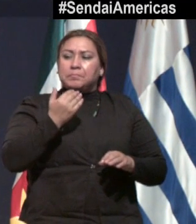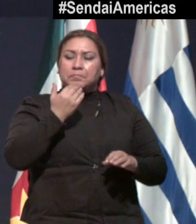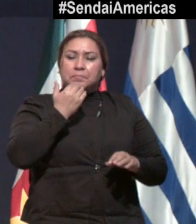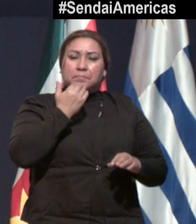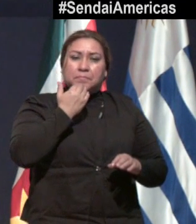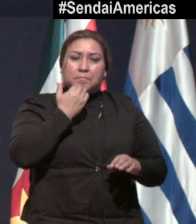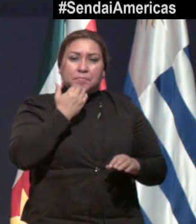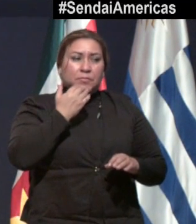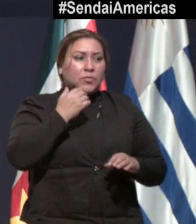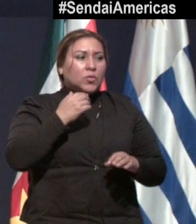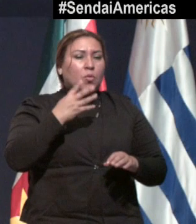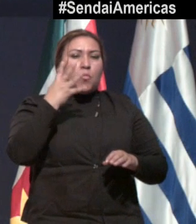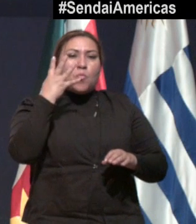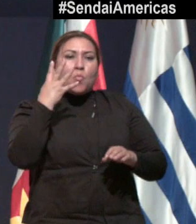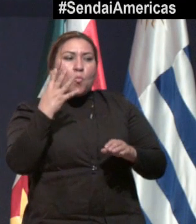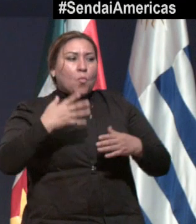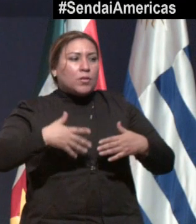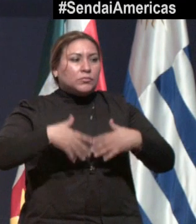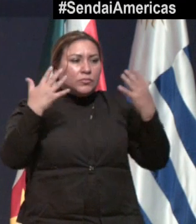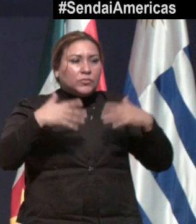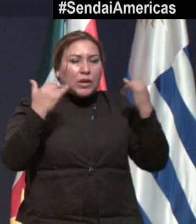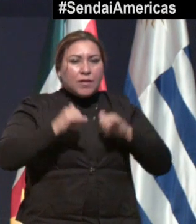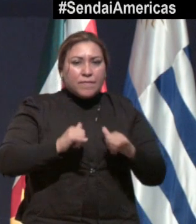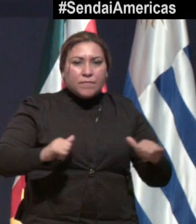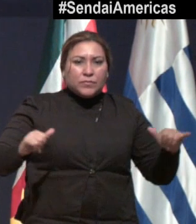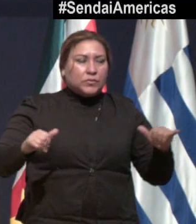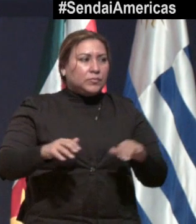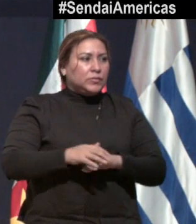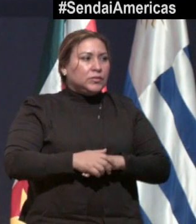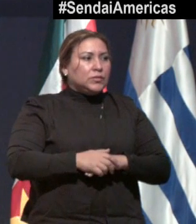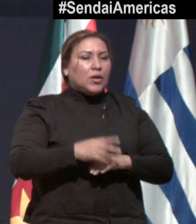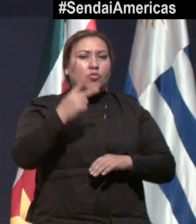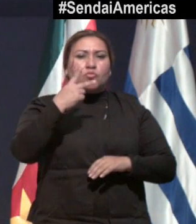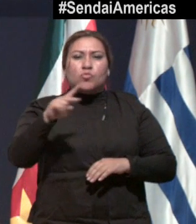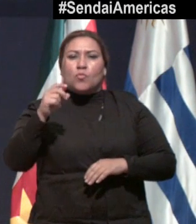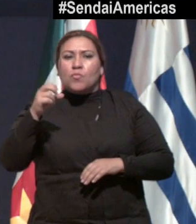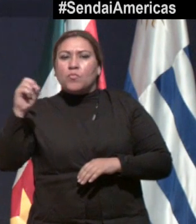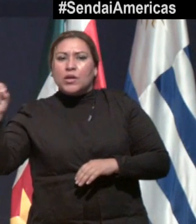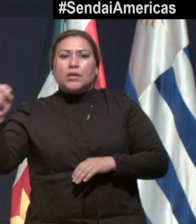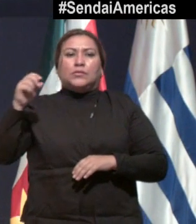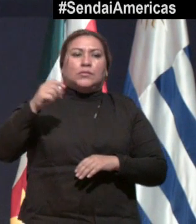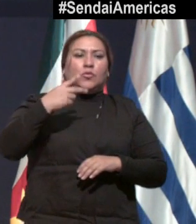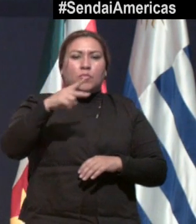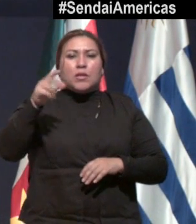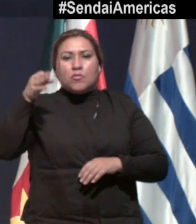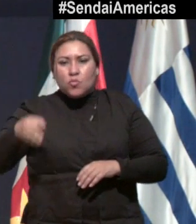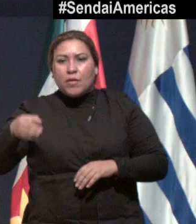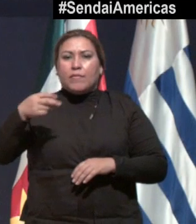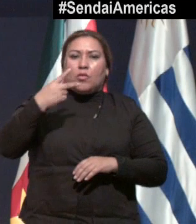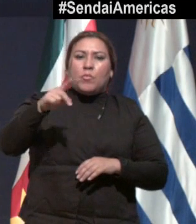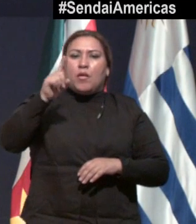4 informes fueron publicados en el 2009, 11, 13 y 15. Y